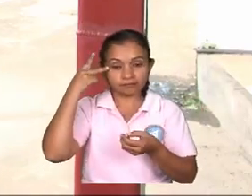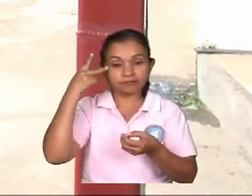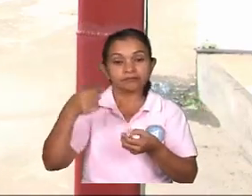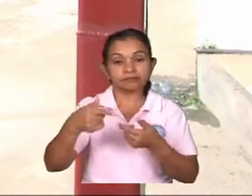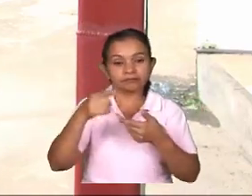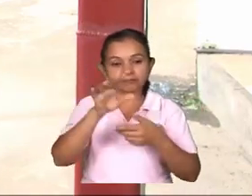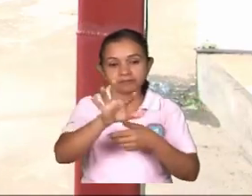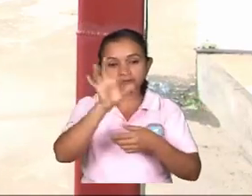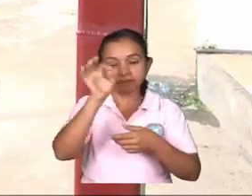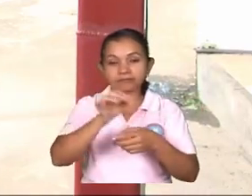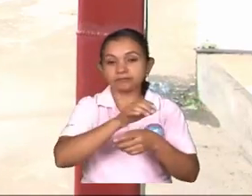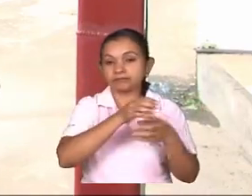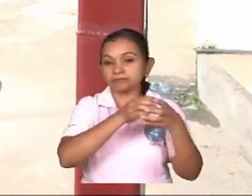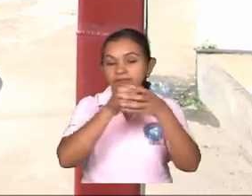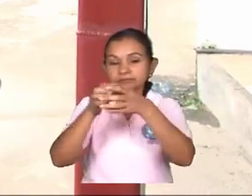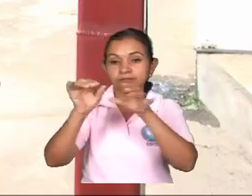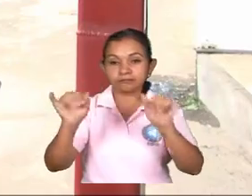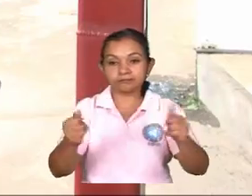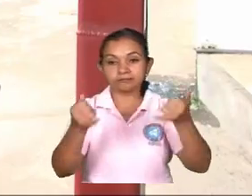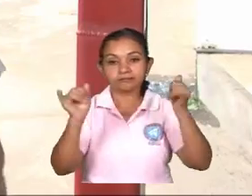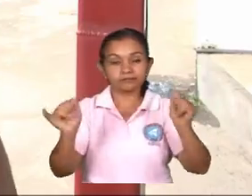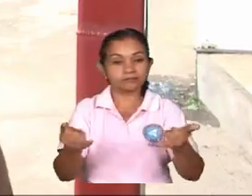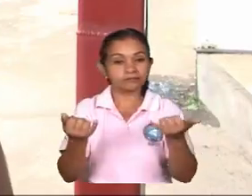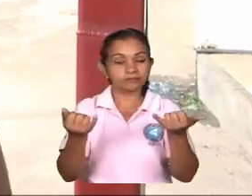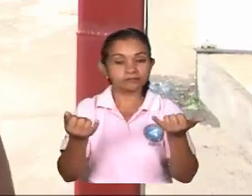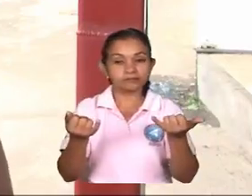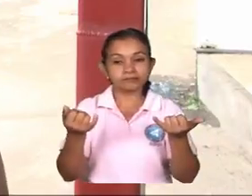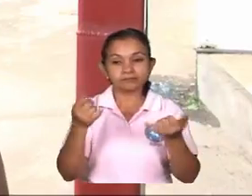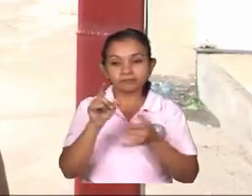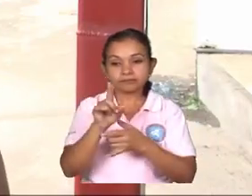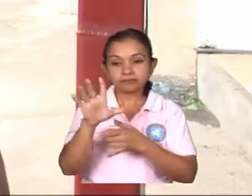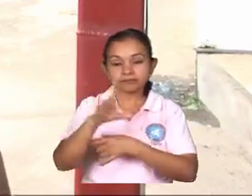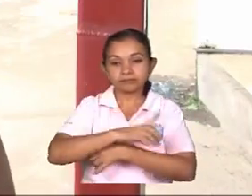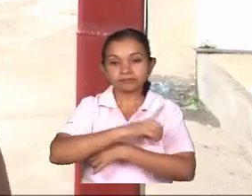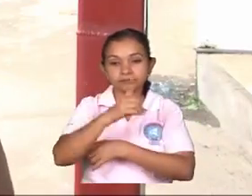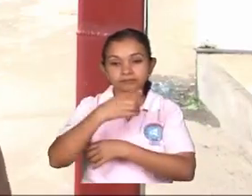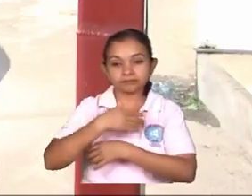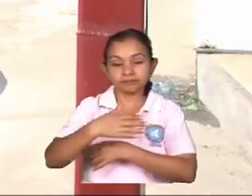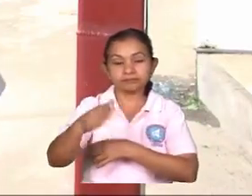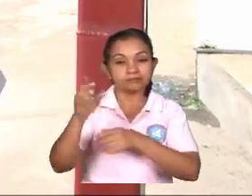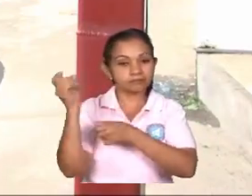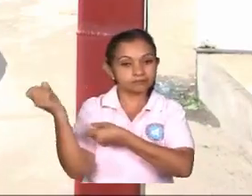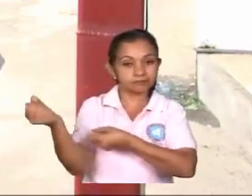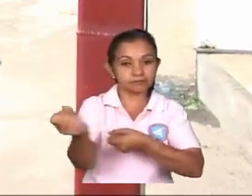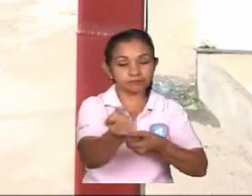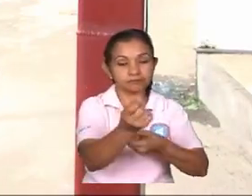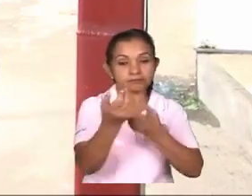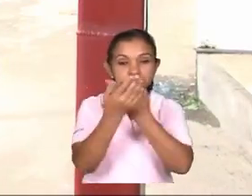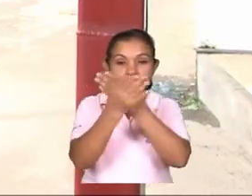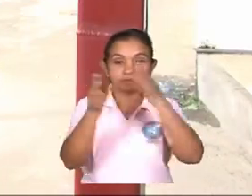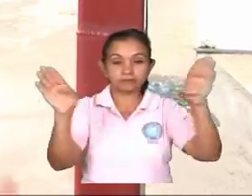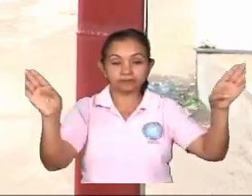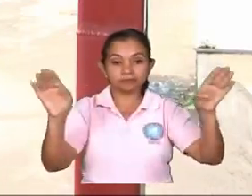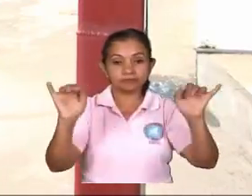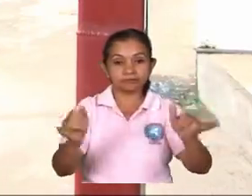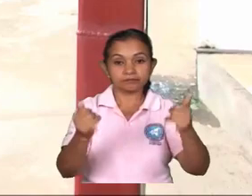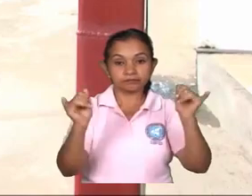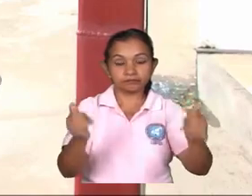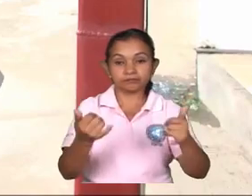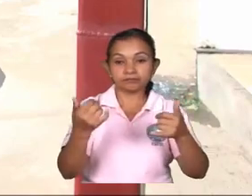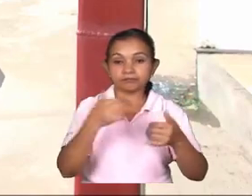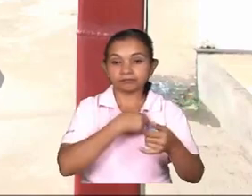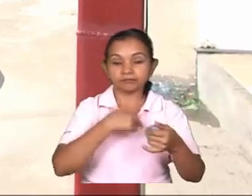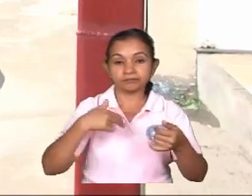está clasificada a esta Copa del Mundo. Dentro de unos 15 días la selección mayor de béisbol va a Brasil a jugar un torneo de